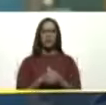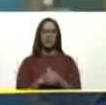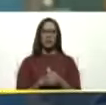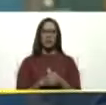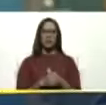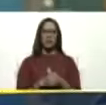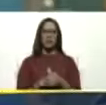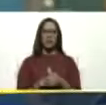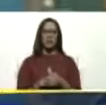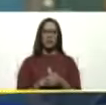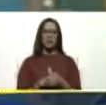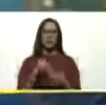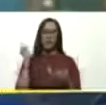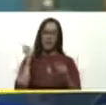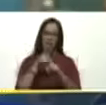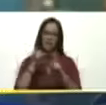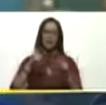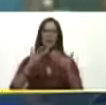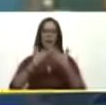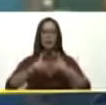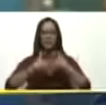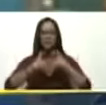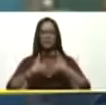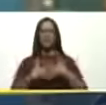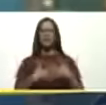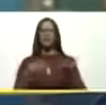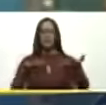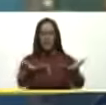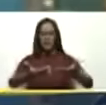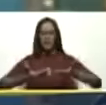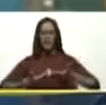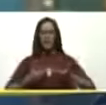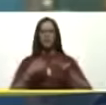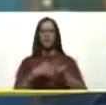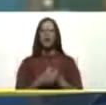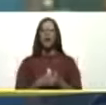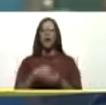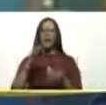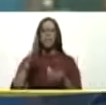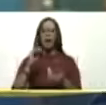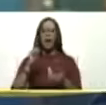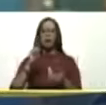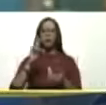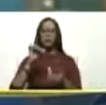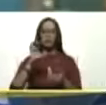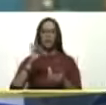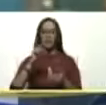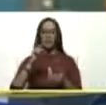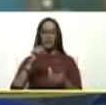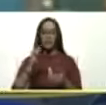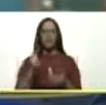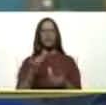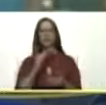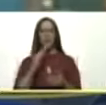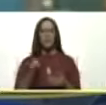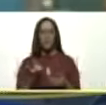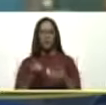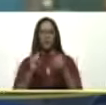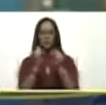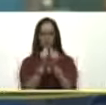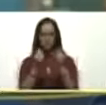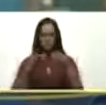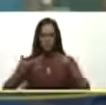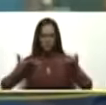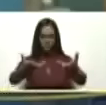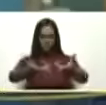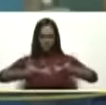Pijihuao, de ahí la empresa Bauxilum viene extrayendo la bauxita, transformándola en la mejor alúmina para después traer ese